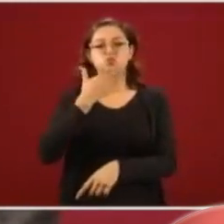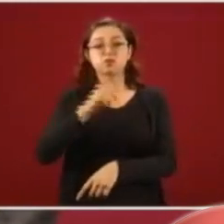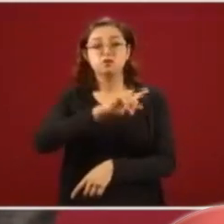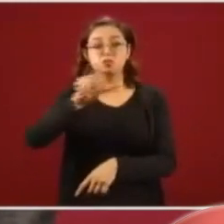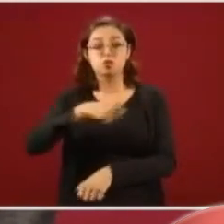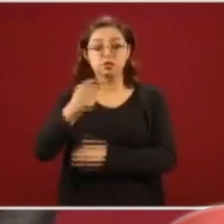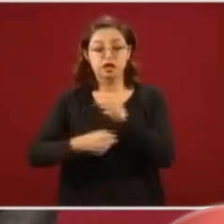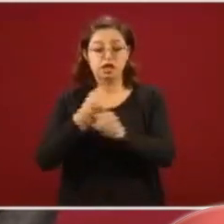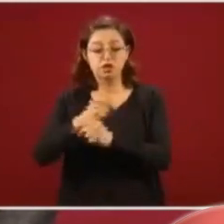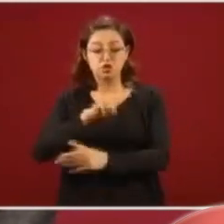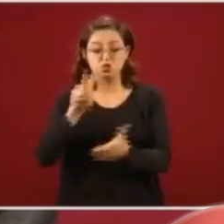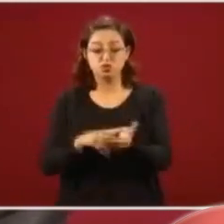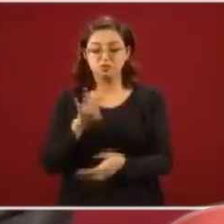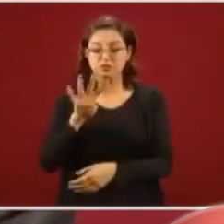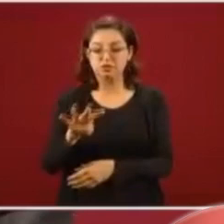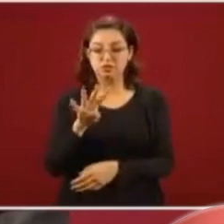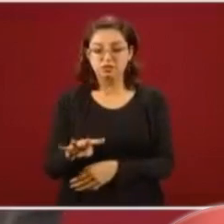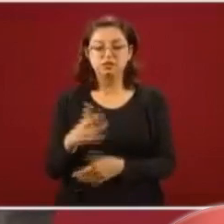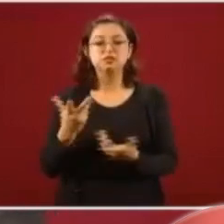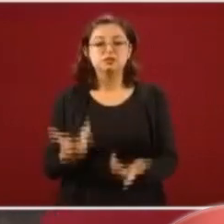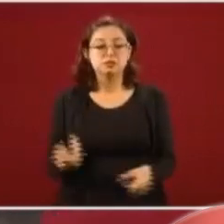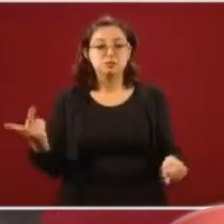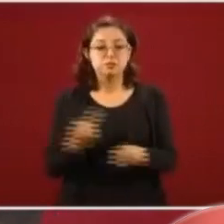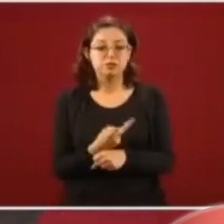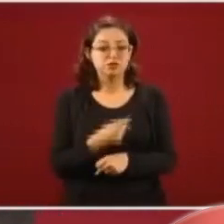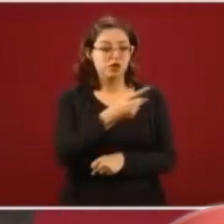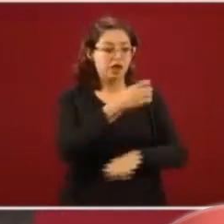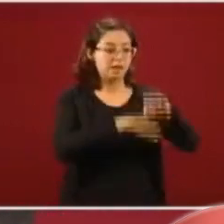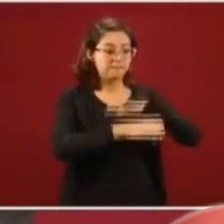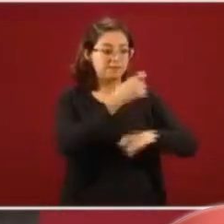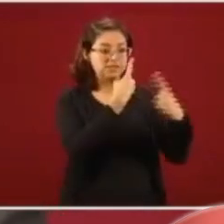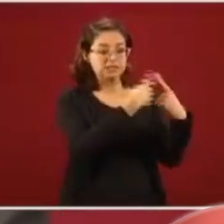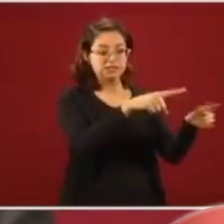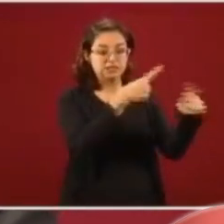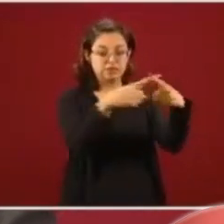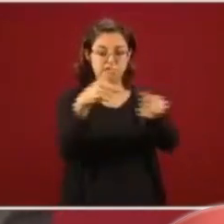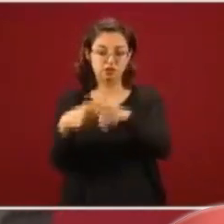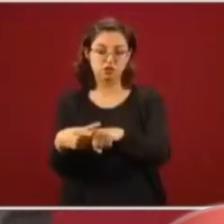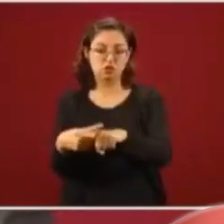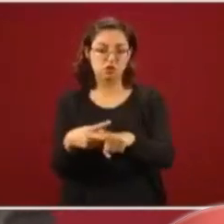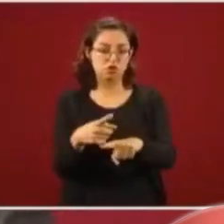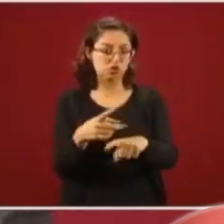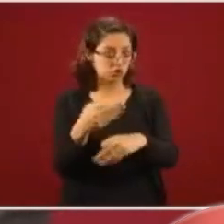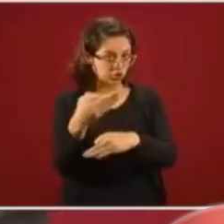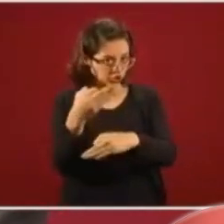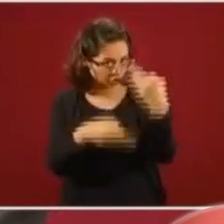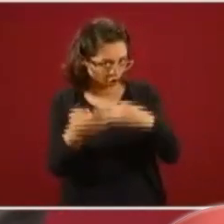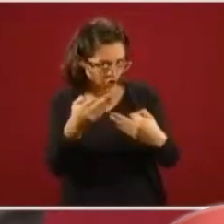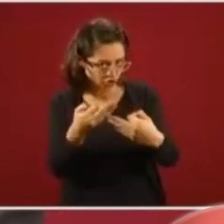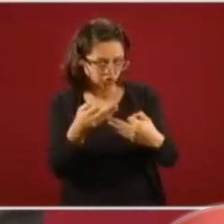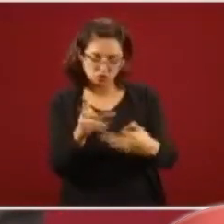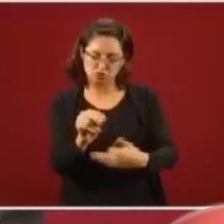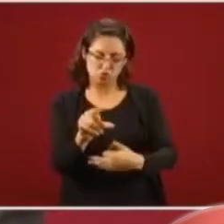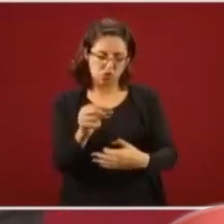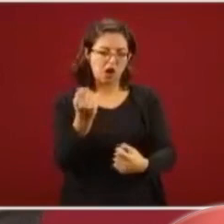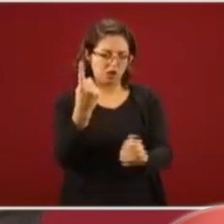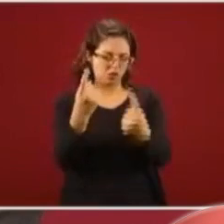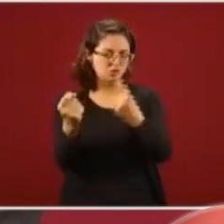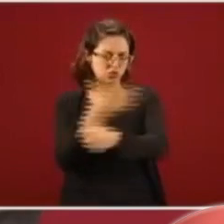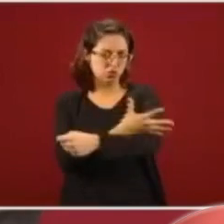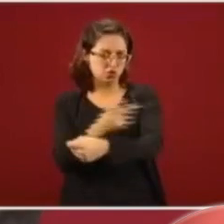se intentó o intentaron los distintos proveedores, no todos, desde luego hay proveedores honestos que respetan la